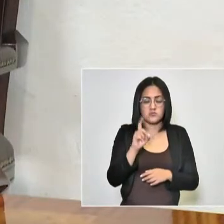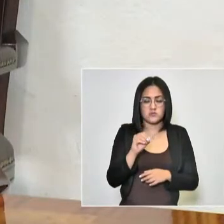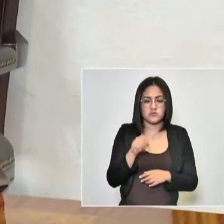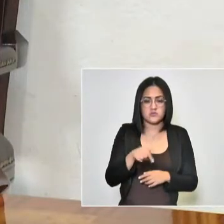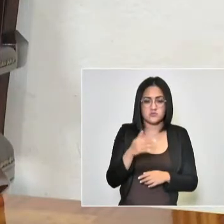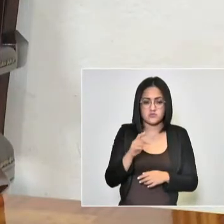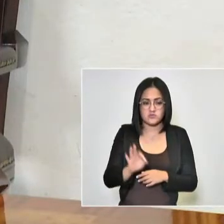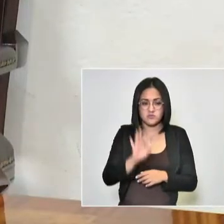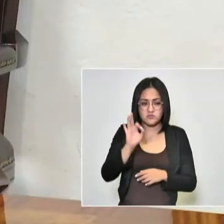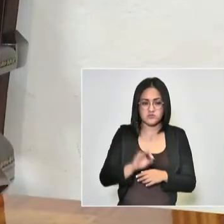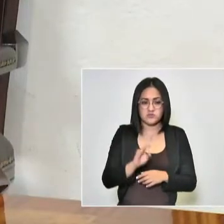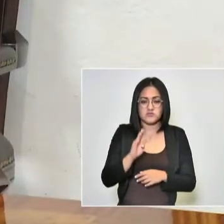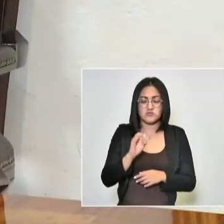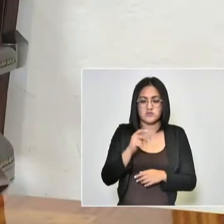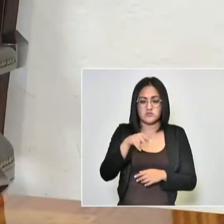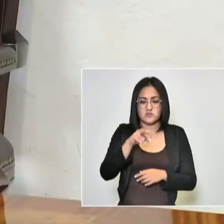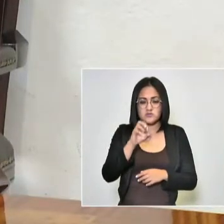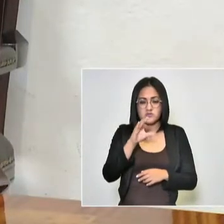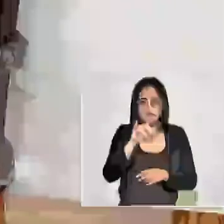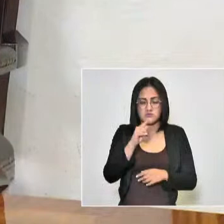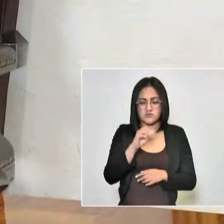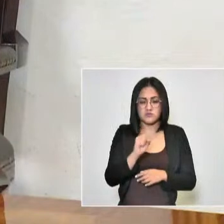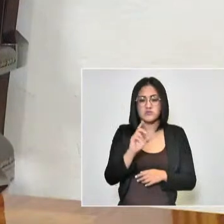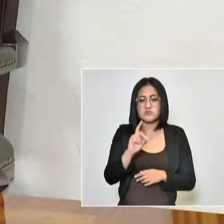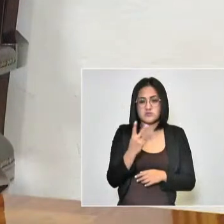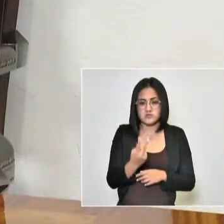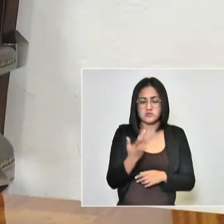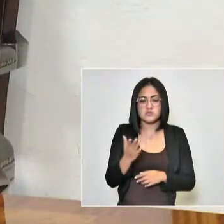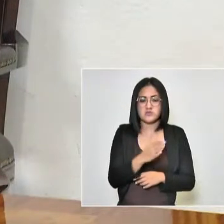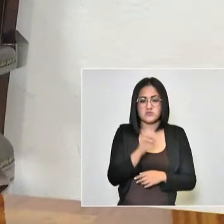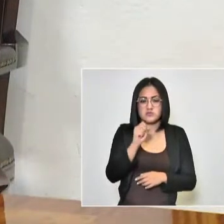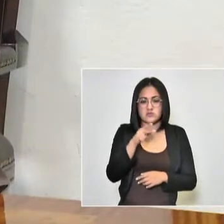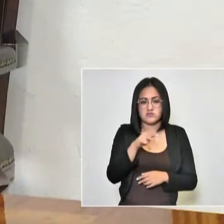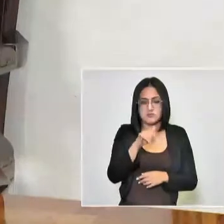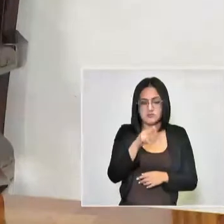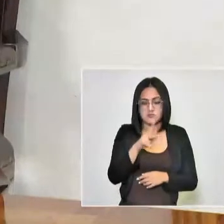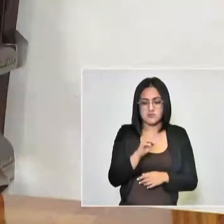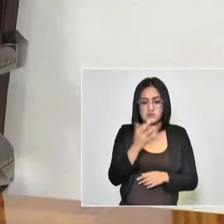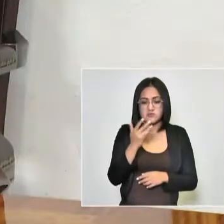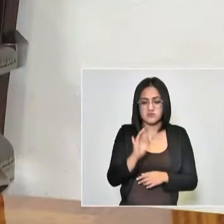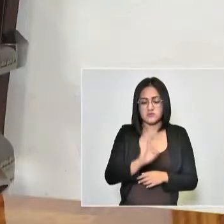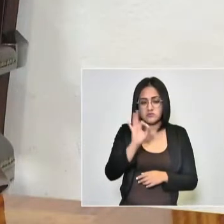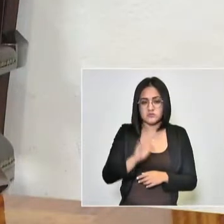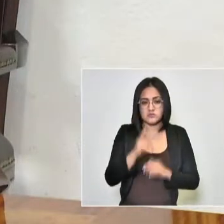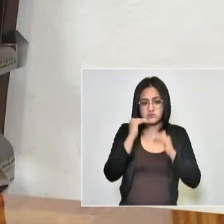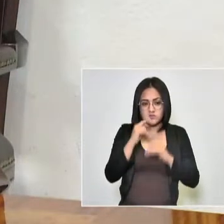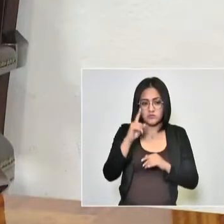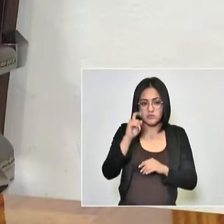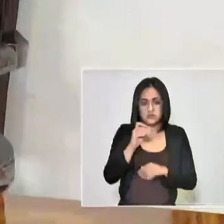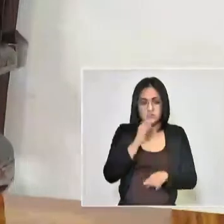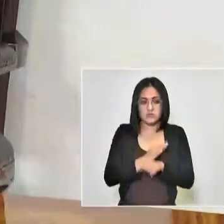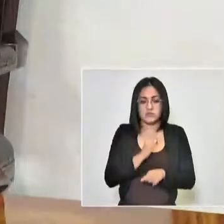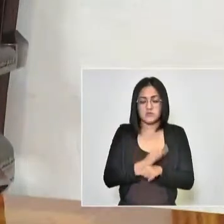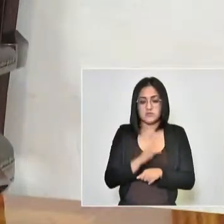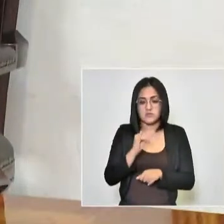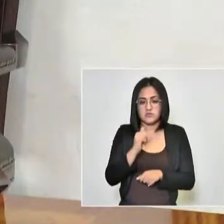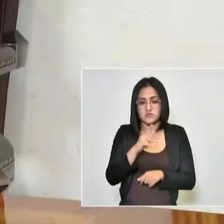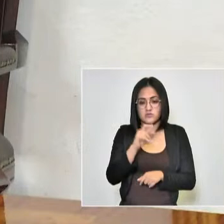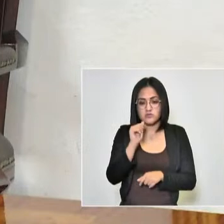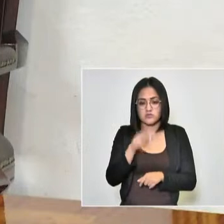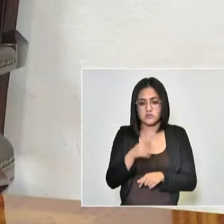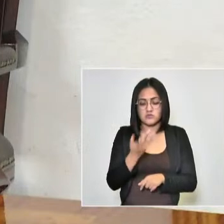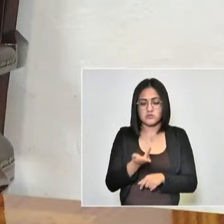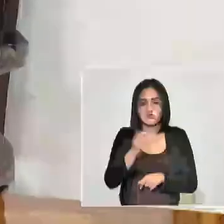50%, Boqueroncitos está al 32%, San Felipe está al 50%, Calle Huacán está